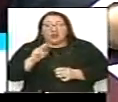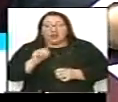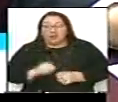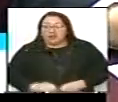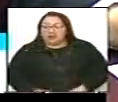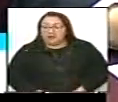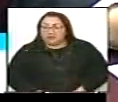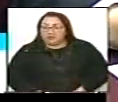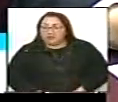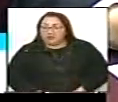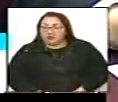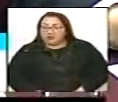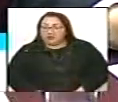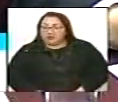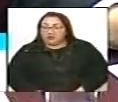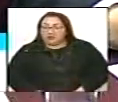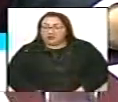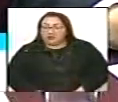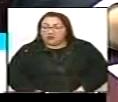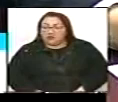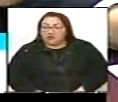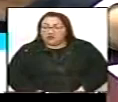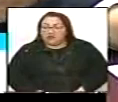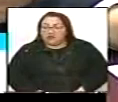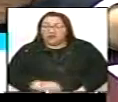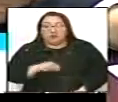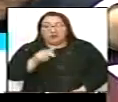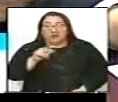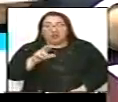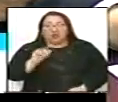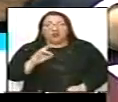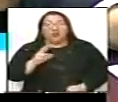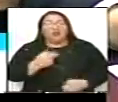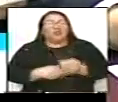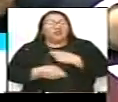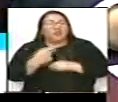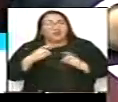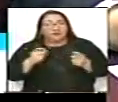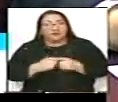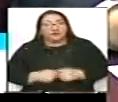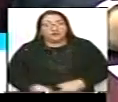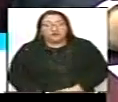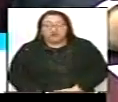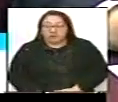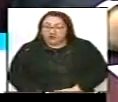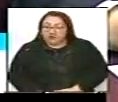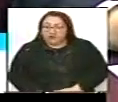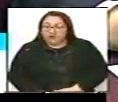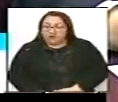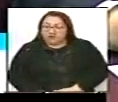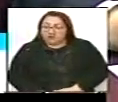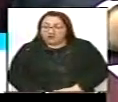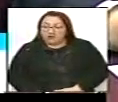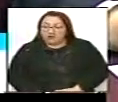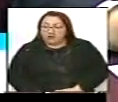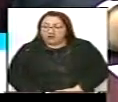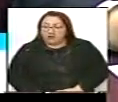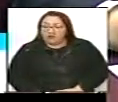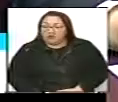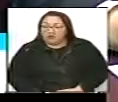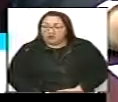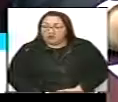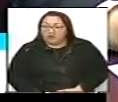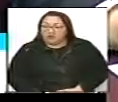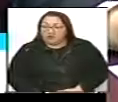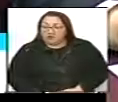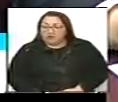que el de congresista Pacori dice que esto regrese a la comisión, ¿no? Pero